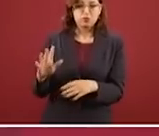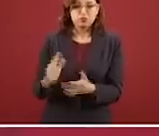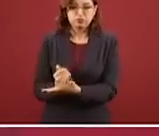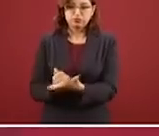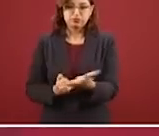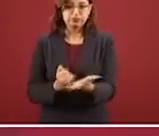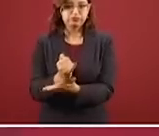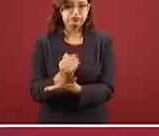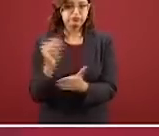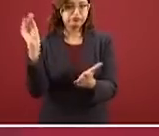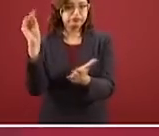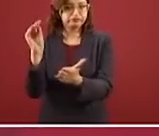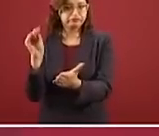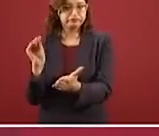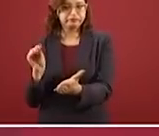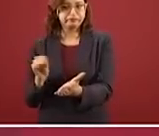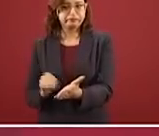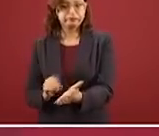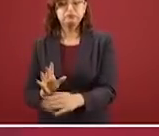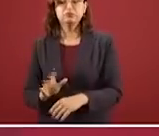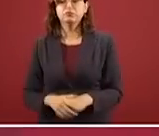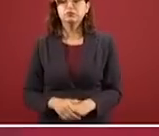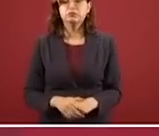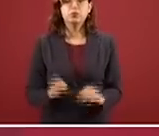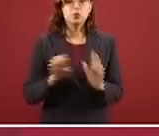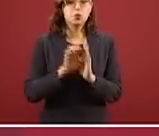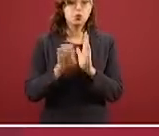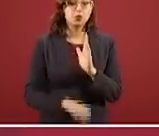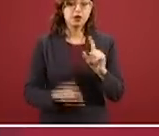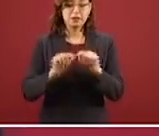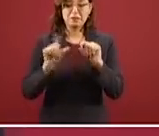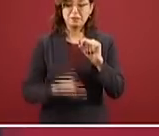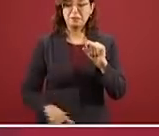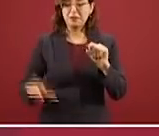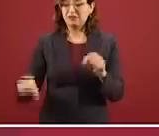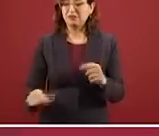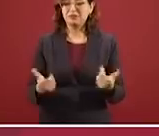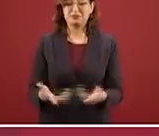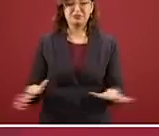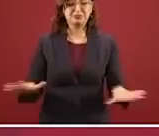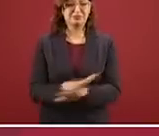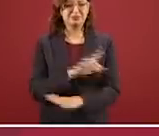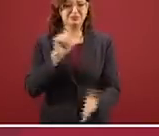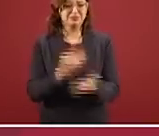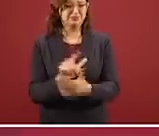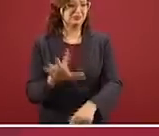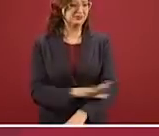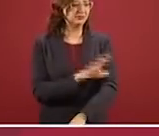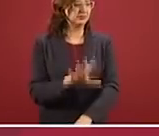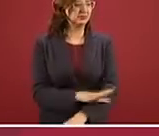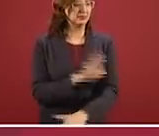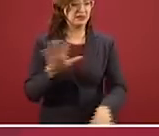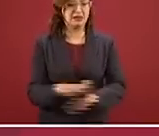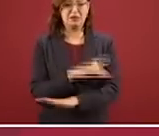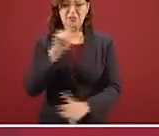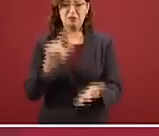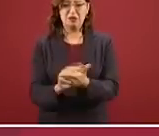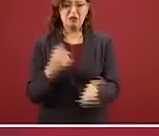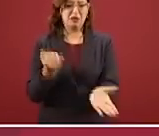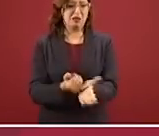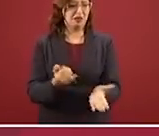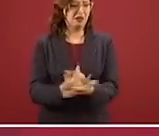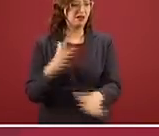ejemplo, en el caso de nosotros, reforma energética, reforma fiscal,